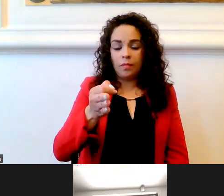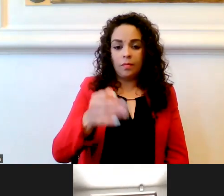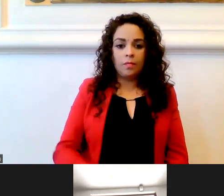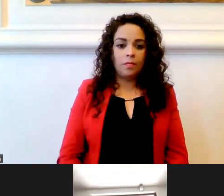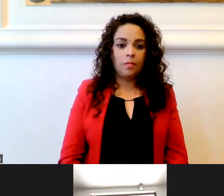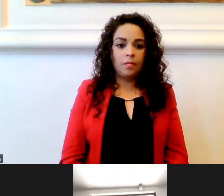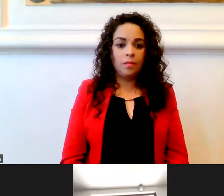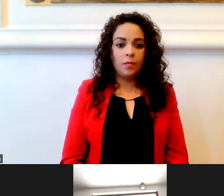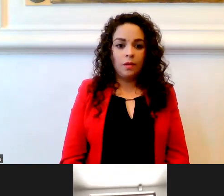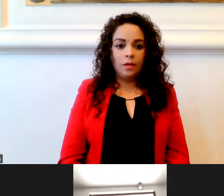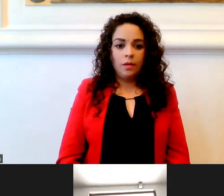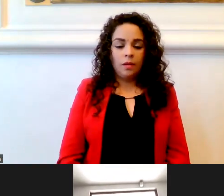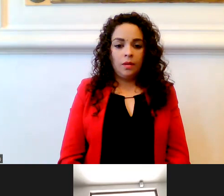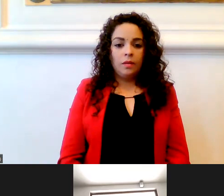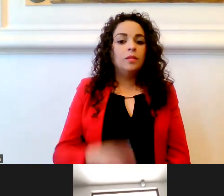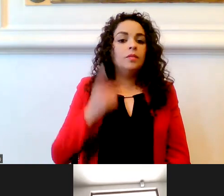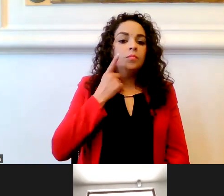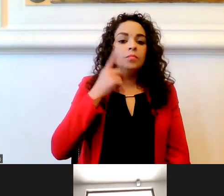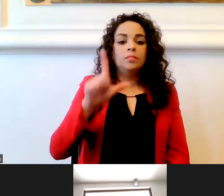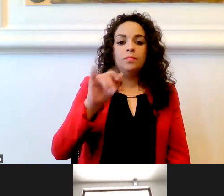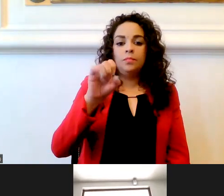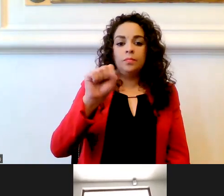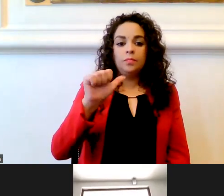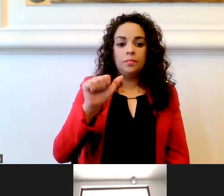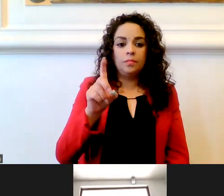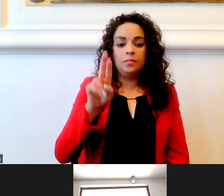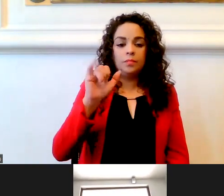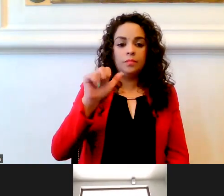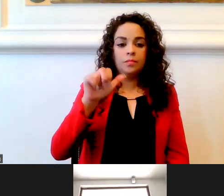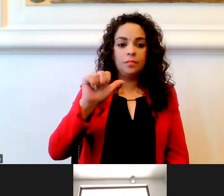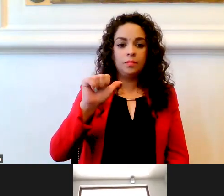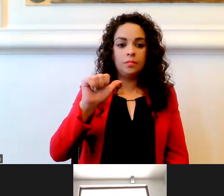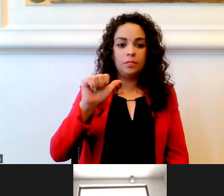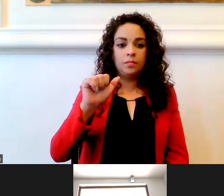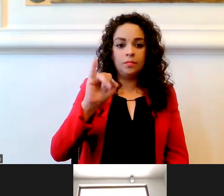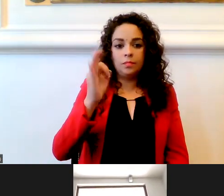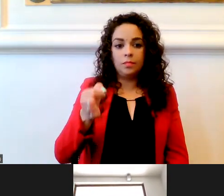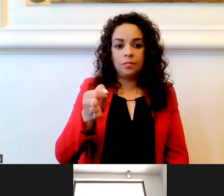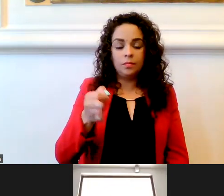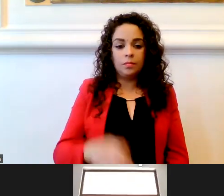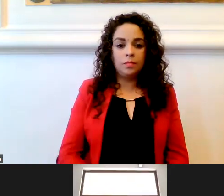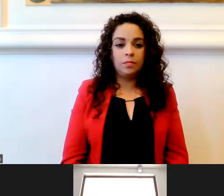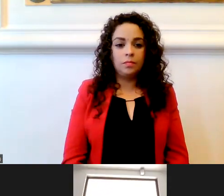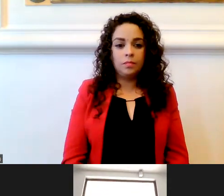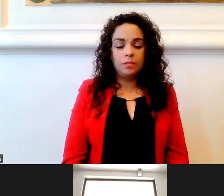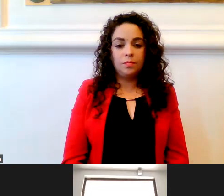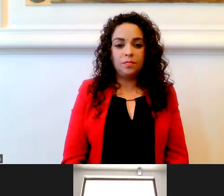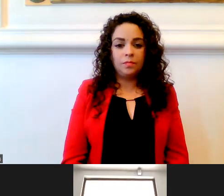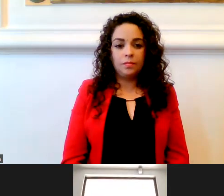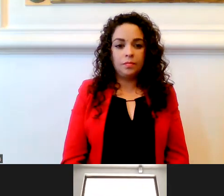Gracias, doctora. Diputada Luisa Adriana Gutiérrez Ureña. Luisa Gutiérrez, a favor. Gracias, diputada.